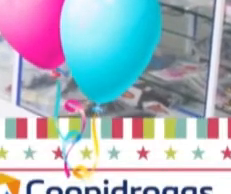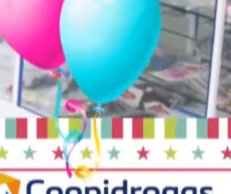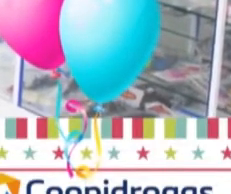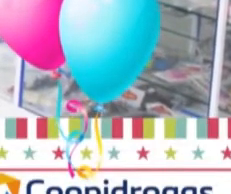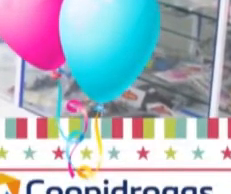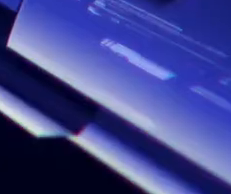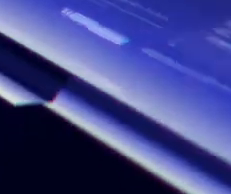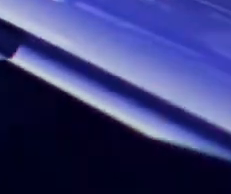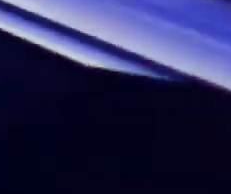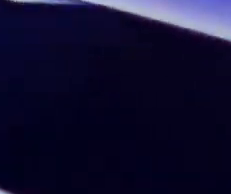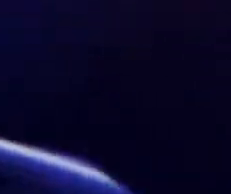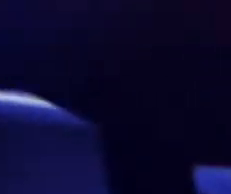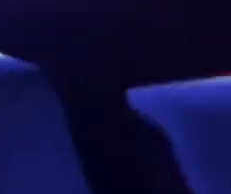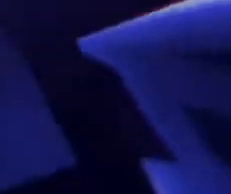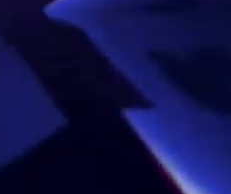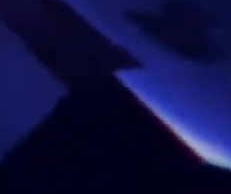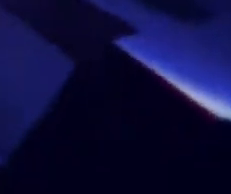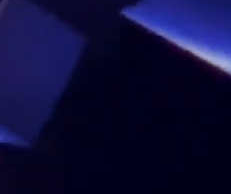Farmalab.